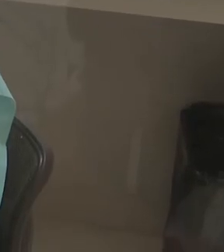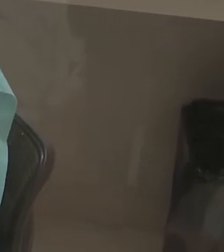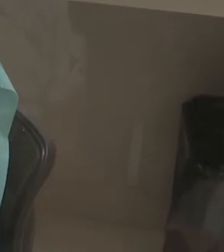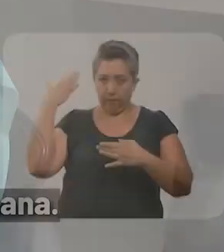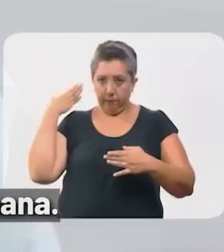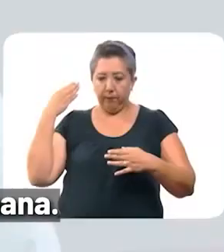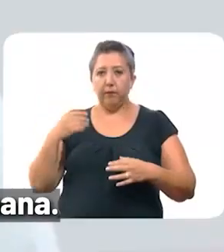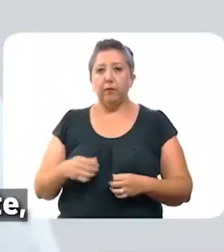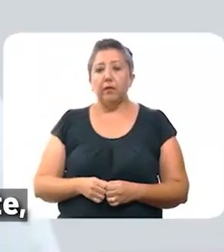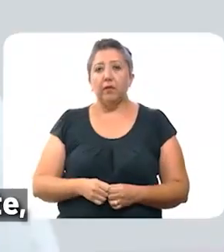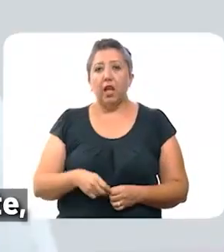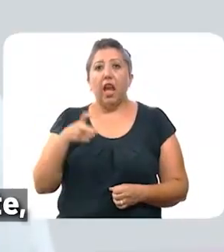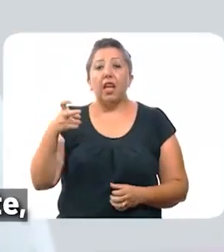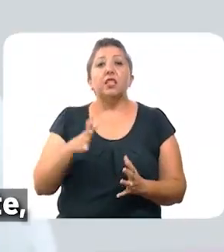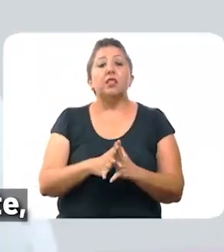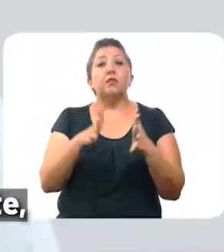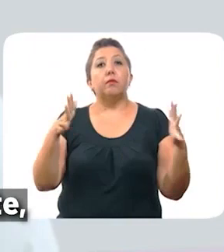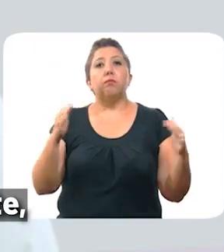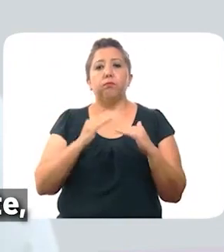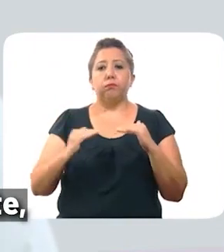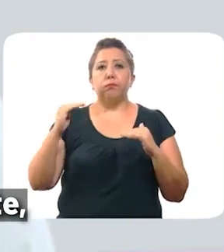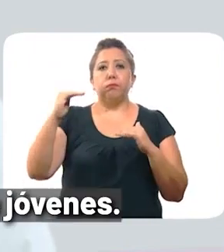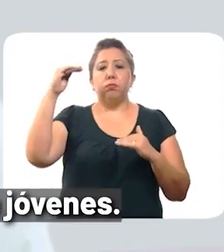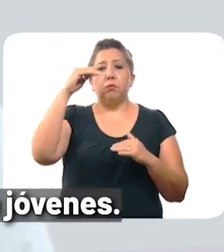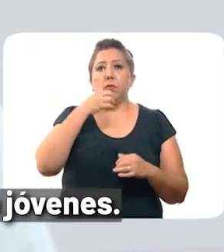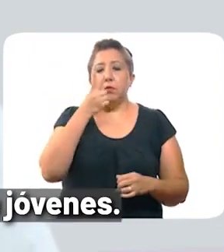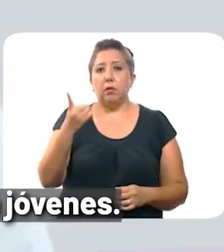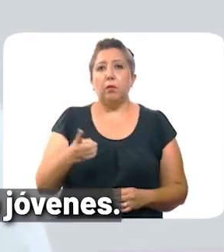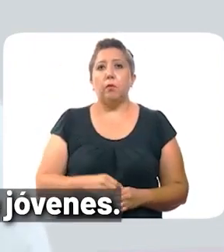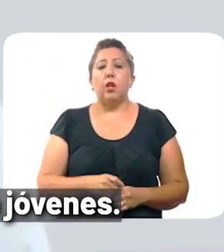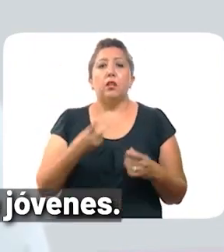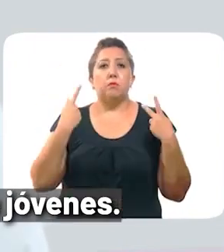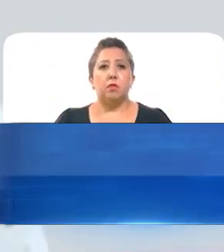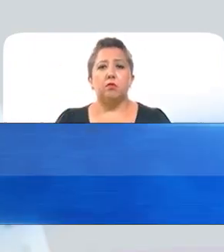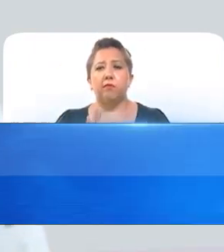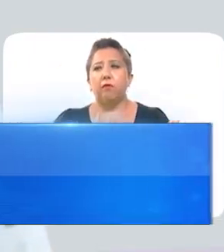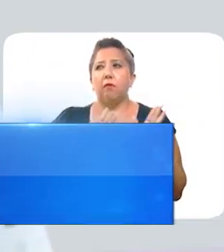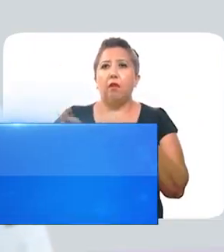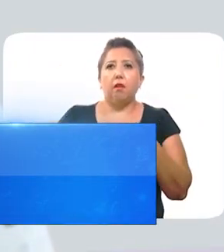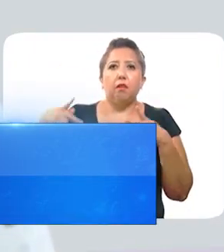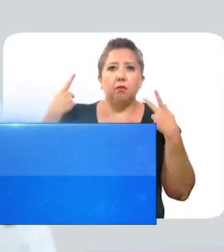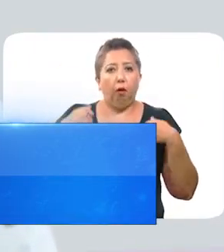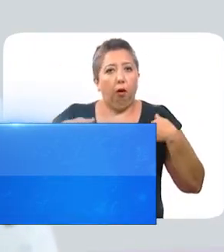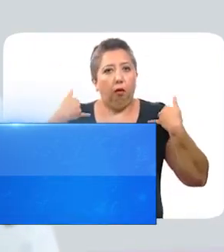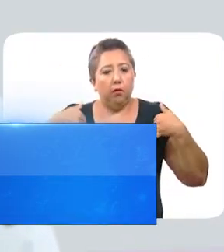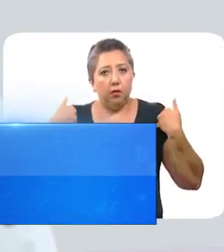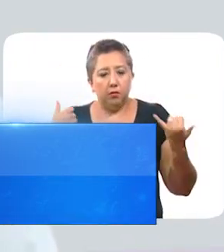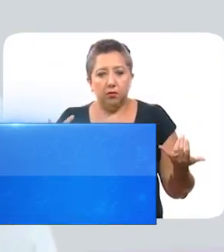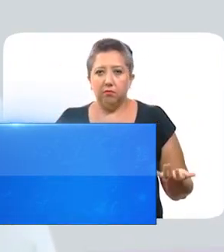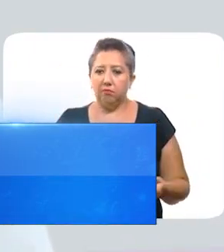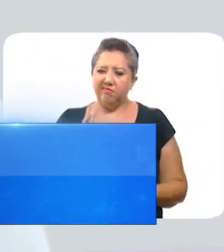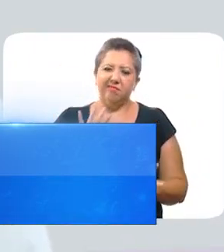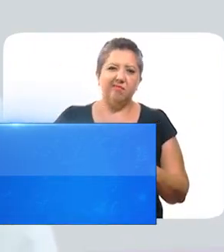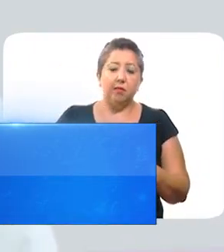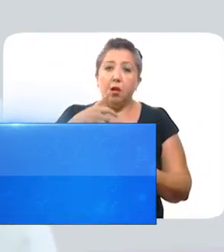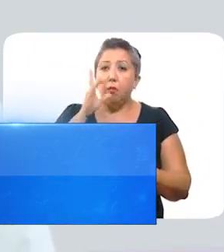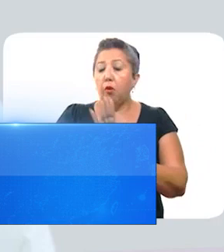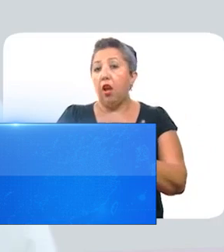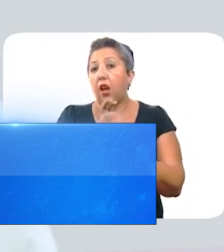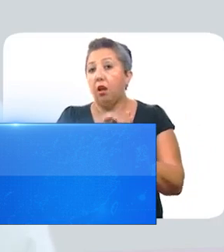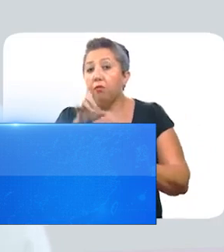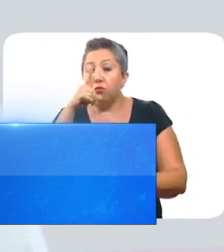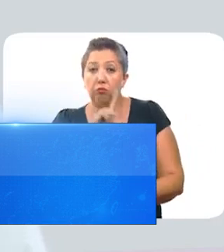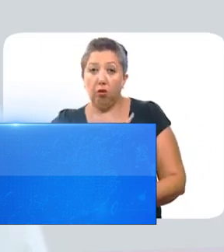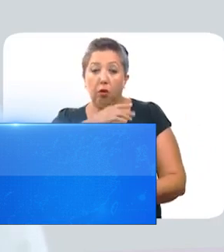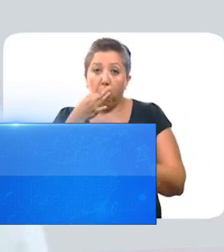circulando en la entidad. Este incremento se debe principalmente al relajamiento de las medidas por parte de los jóvenes. Por ejemplo, tan